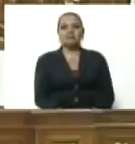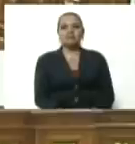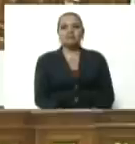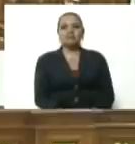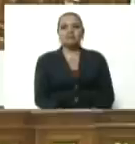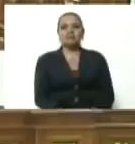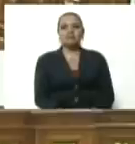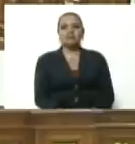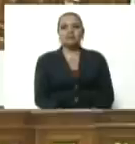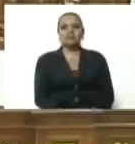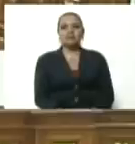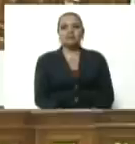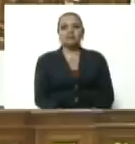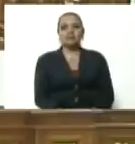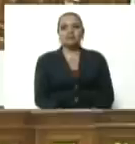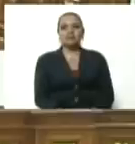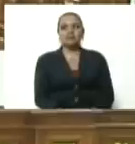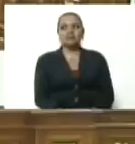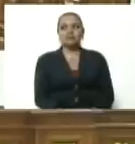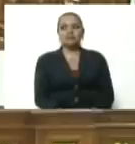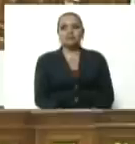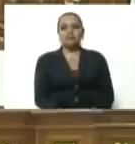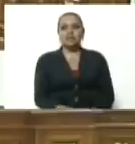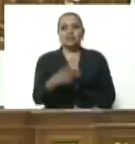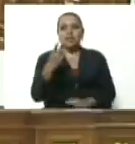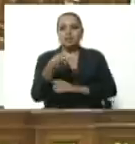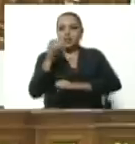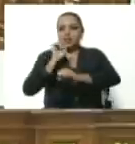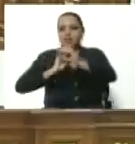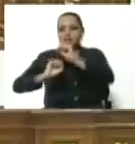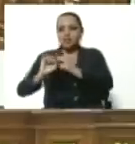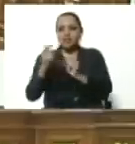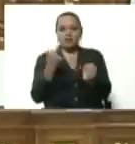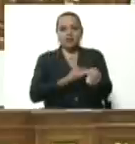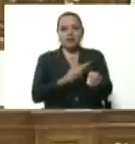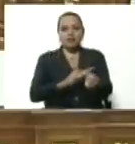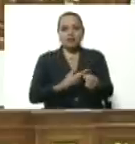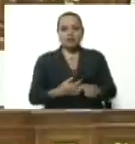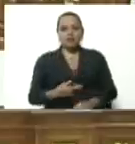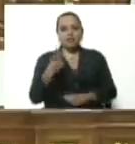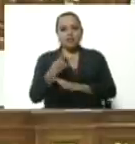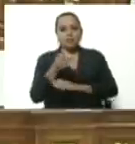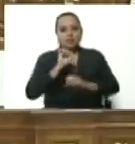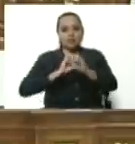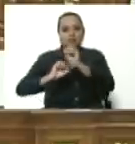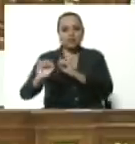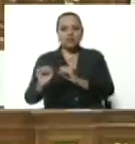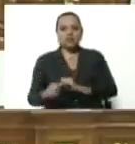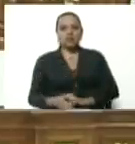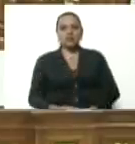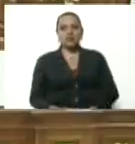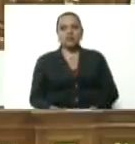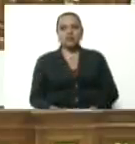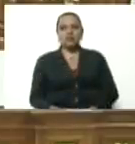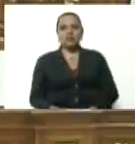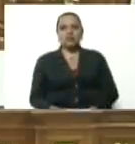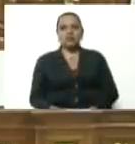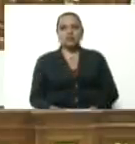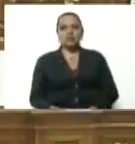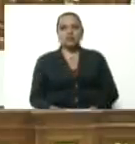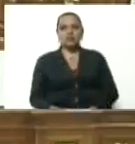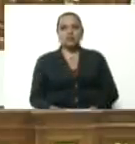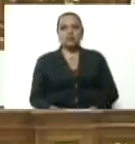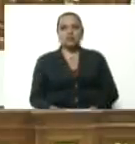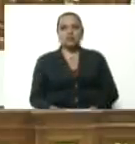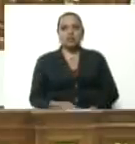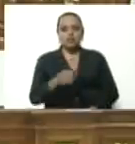pero estoy... No, hay que ponerse... Mire, a la defensiva, hermanos. A la defensiva. Si usted es un señor mayor, baja la mano, Jesús. Si